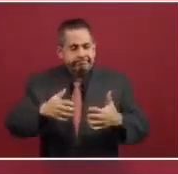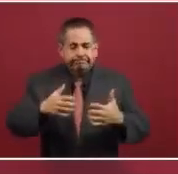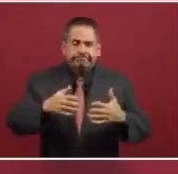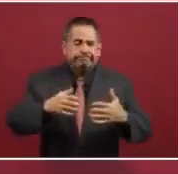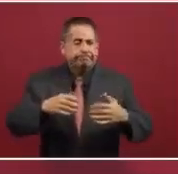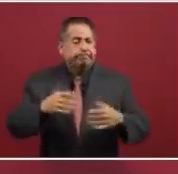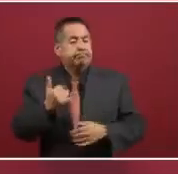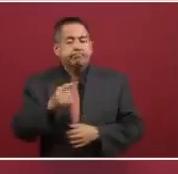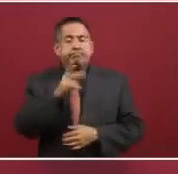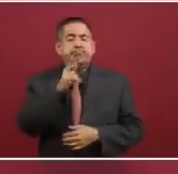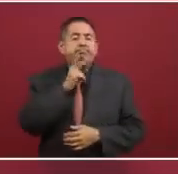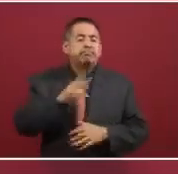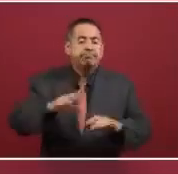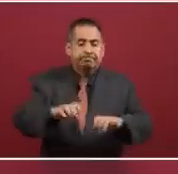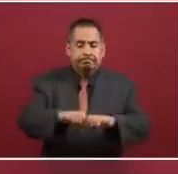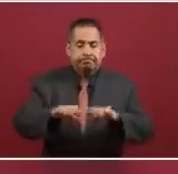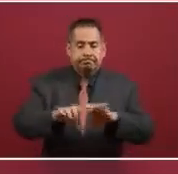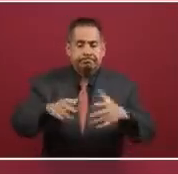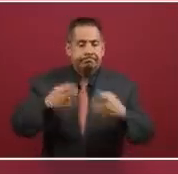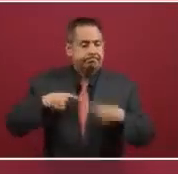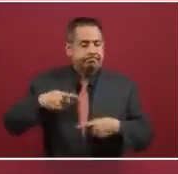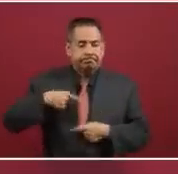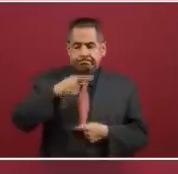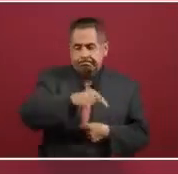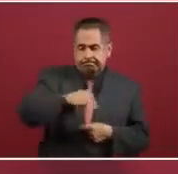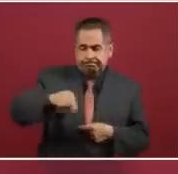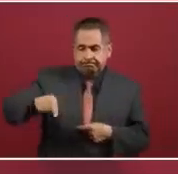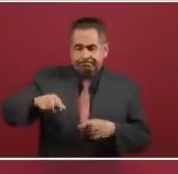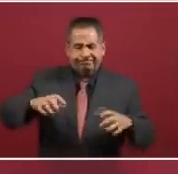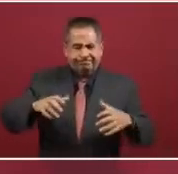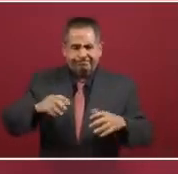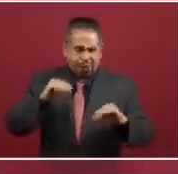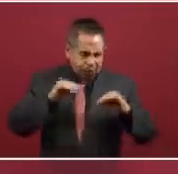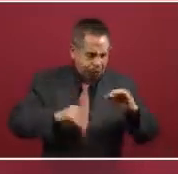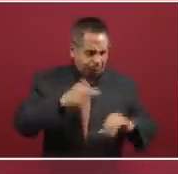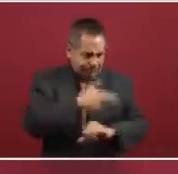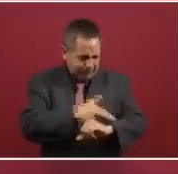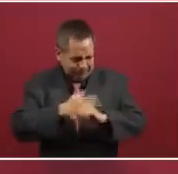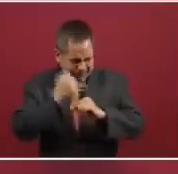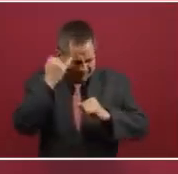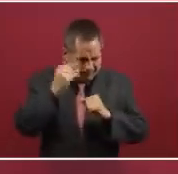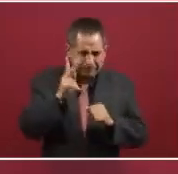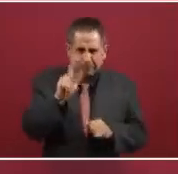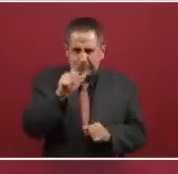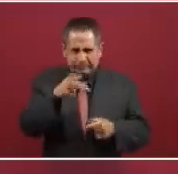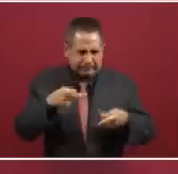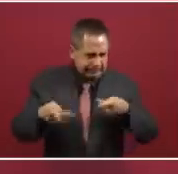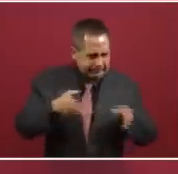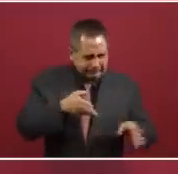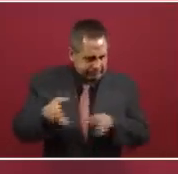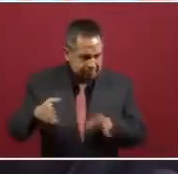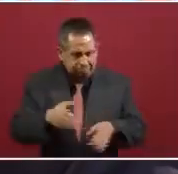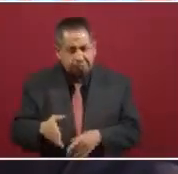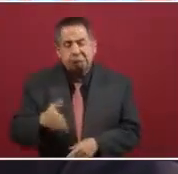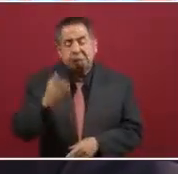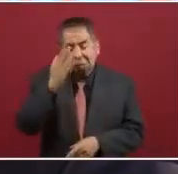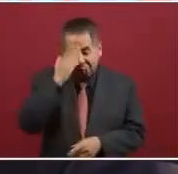de Pemex por la implementación de varias medidas para incrementar la